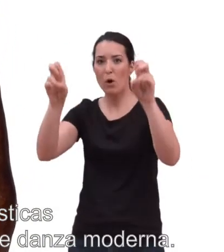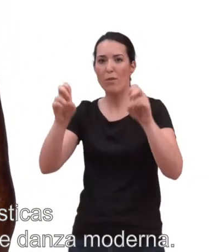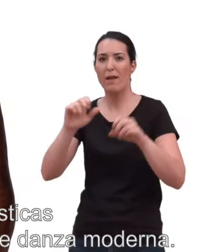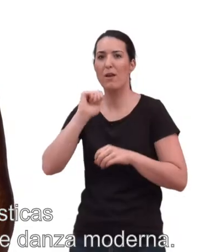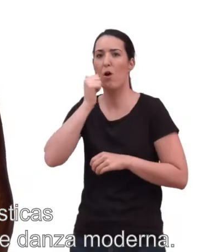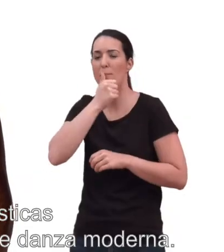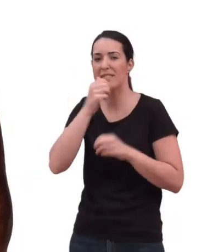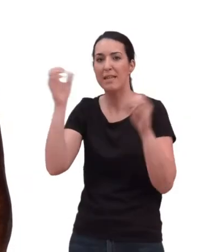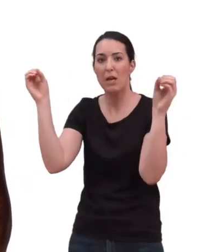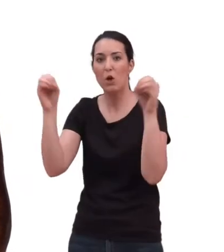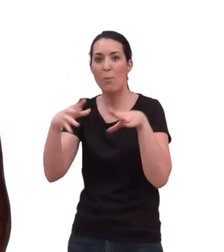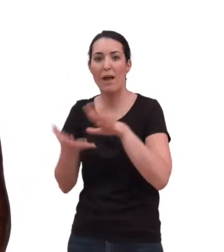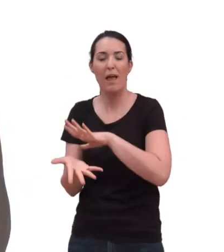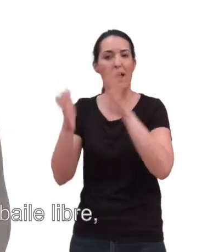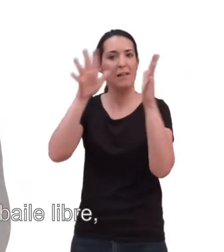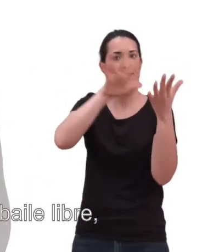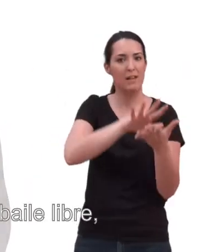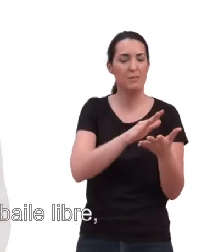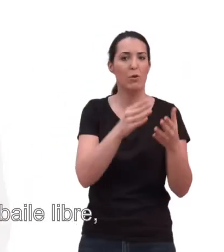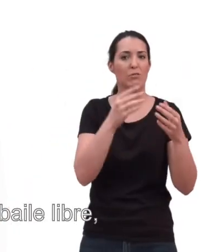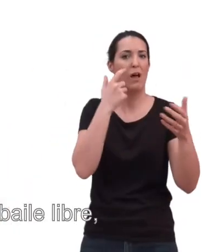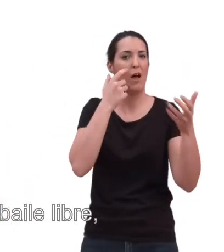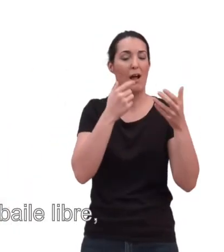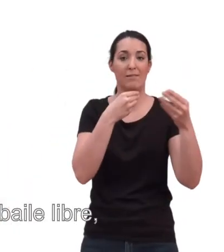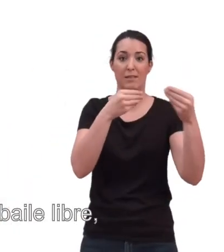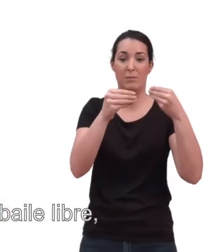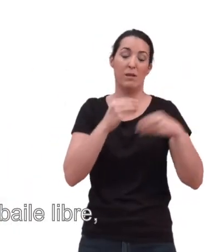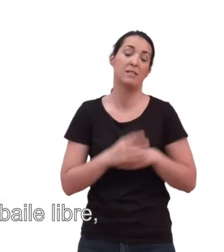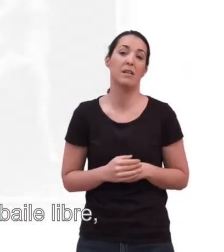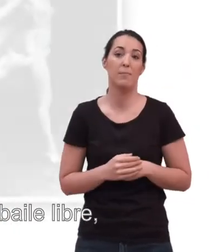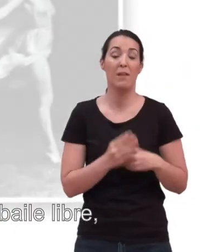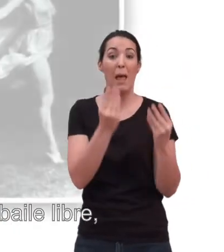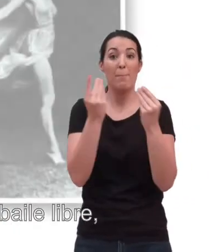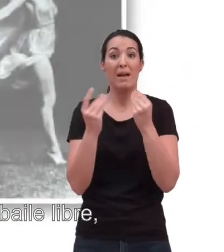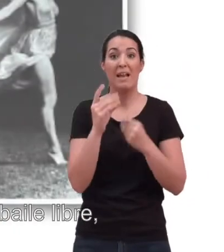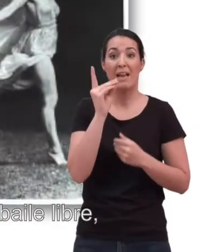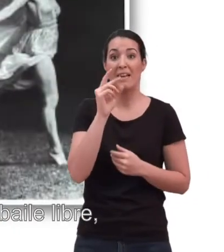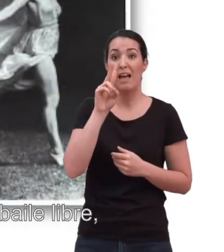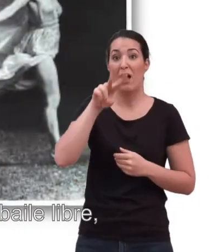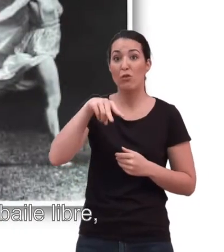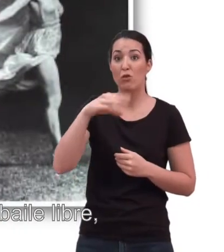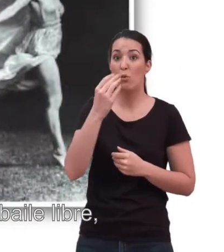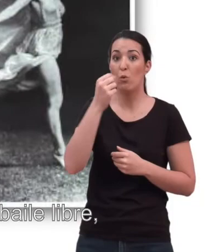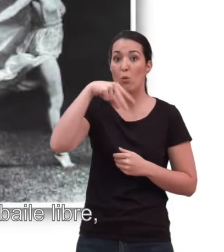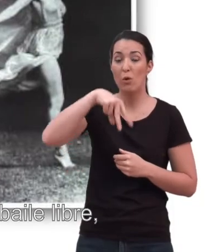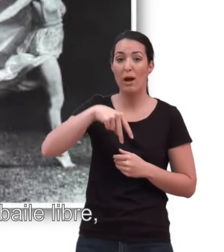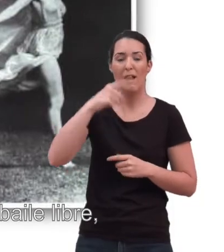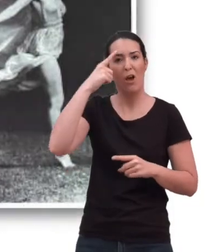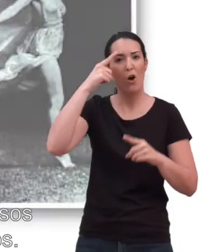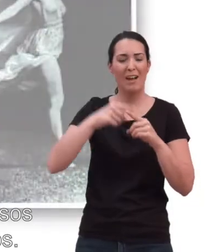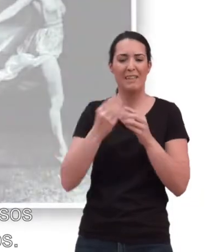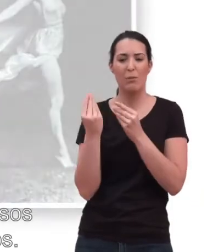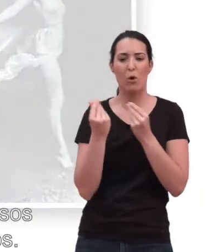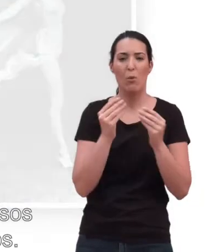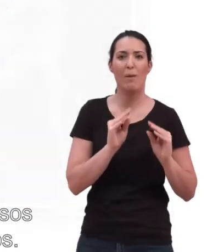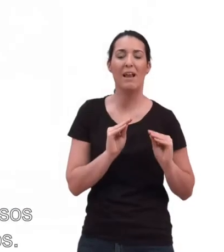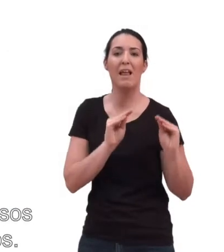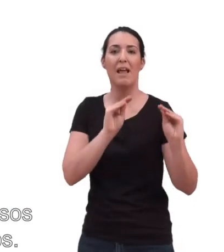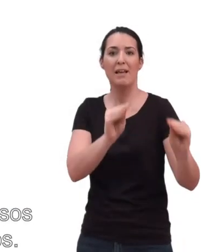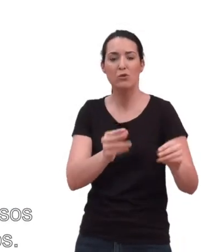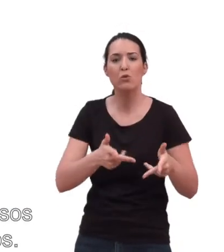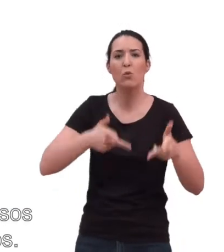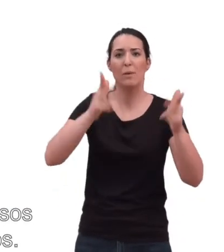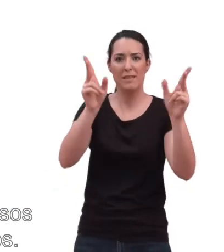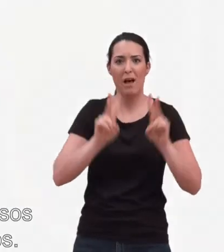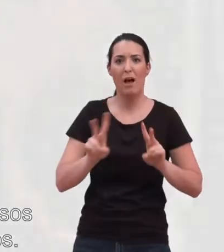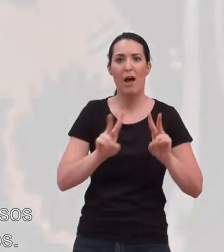moderna. Isadora Duncan se inspiró para su baile libre, vital y espontáneo en motivos observados en frisos